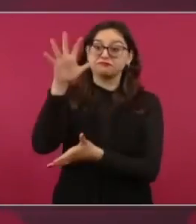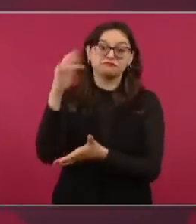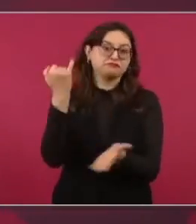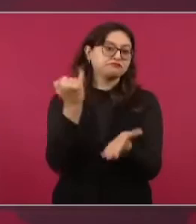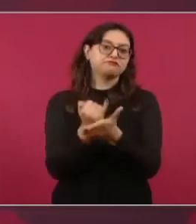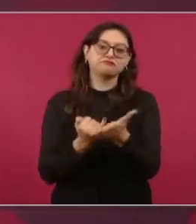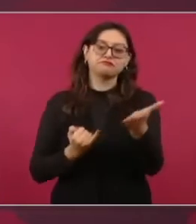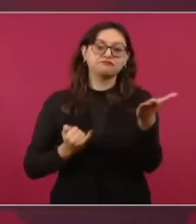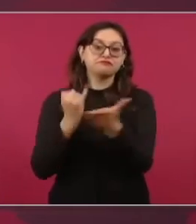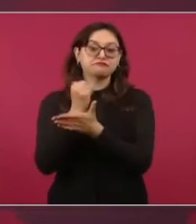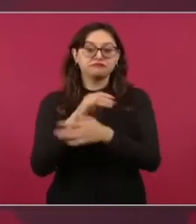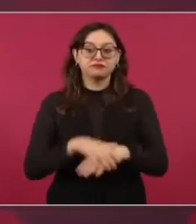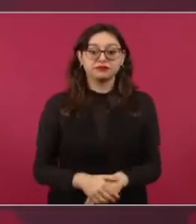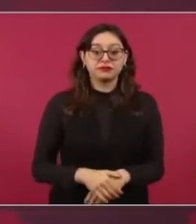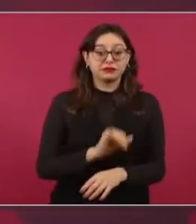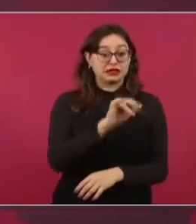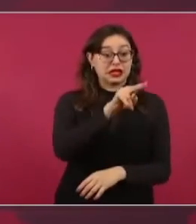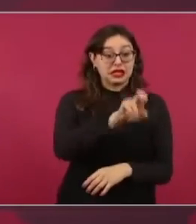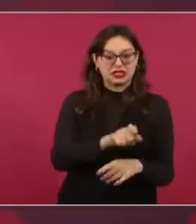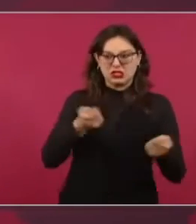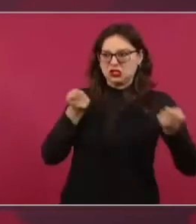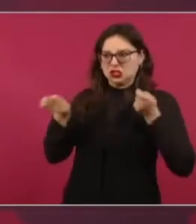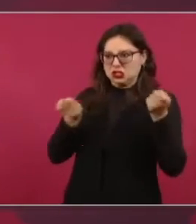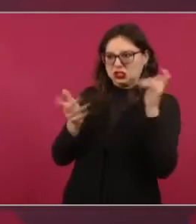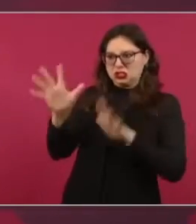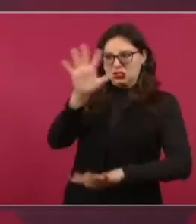de control y de manipulación, no van a poder